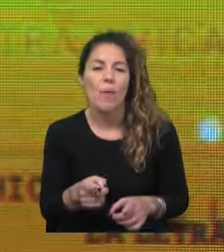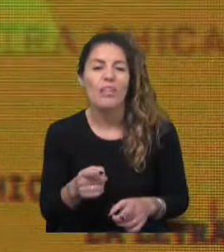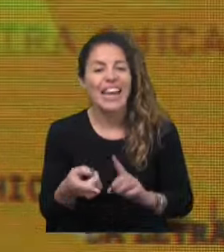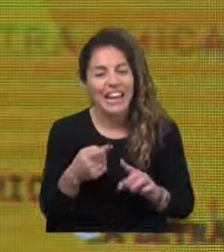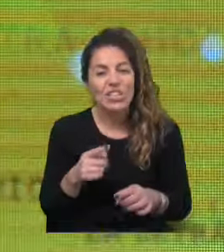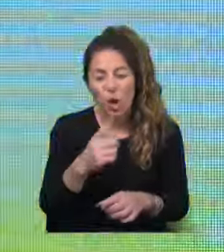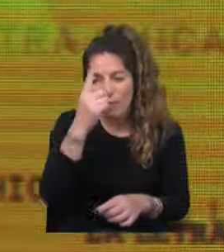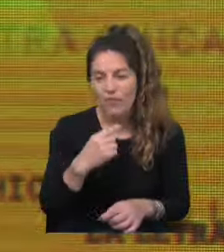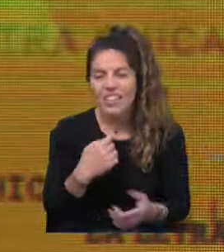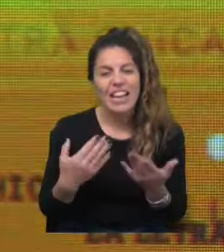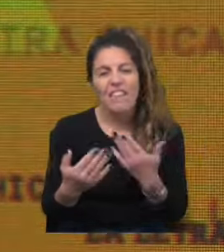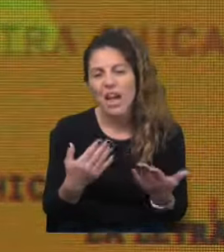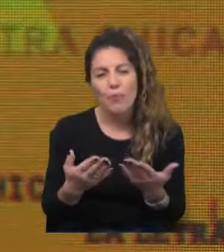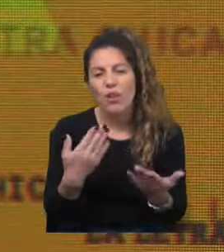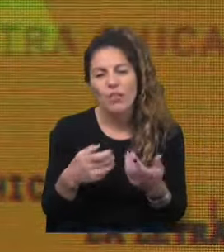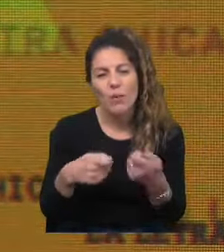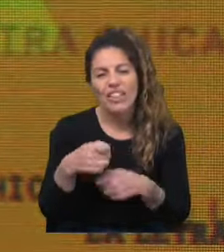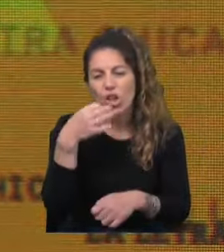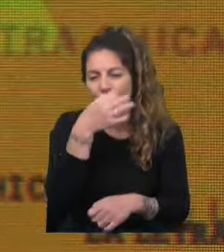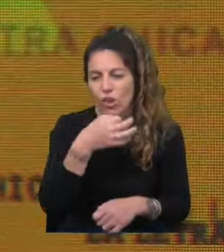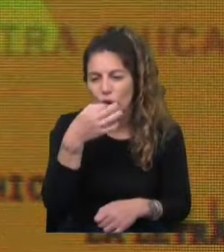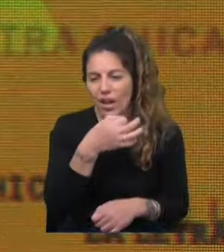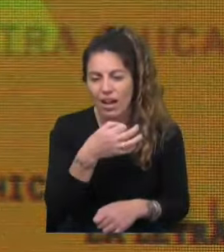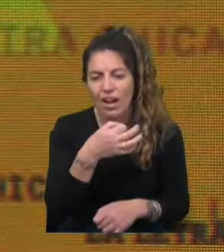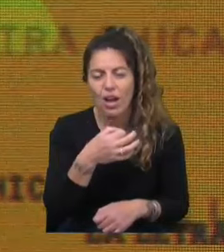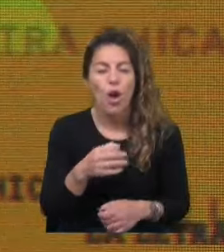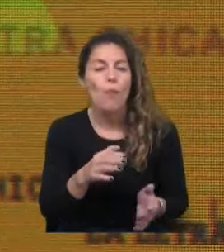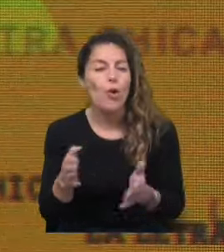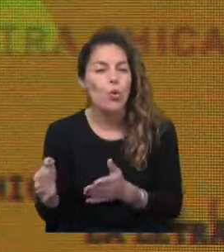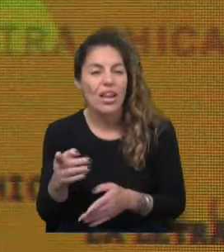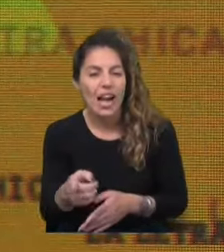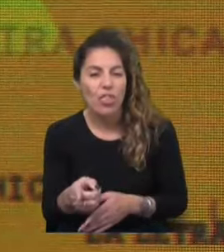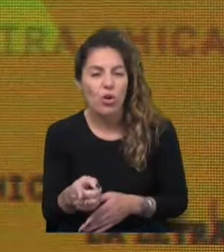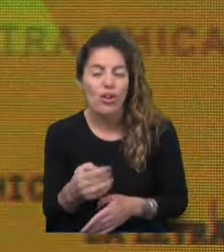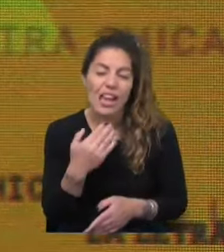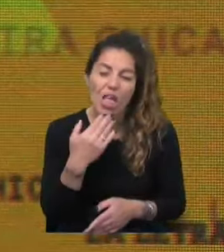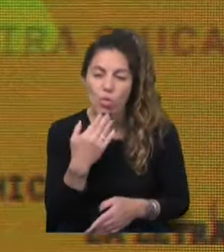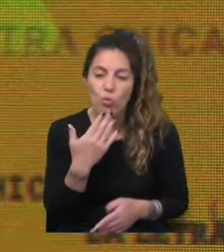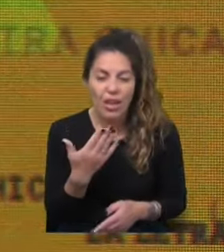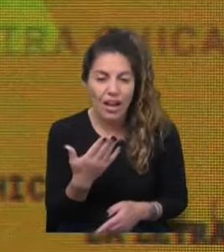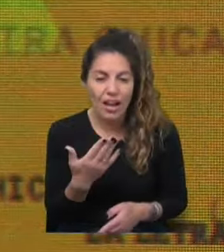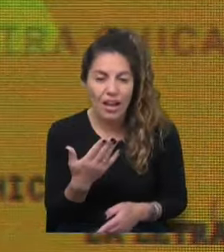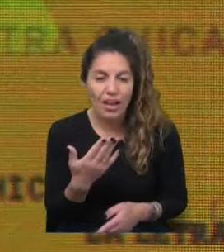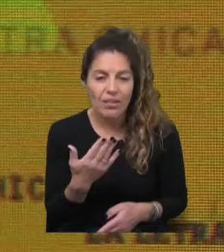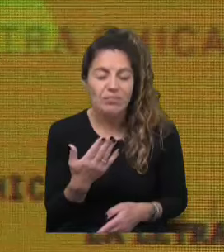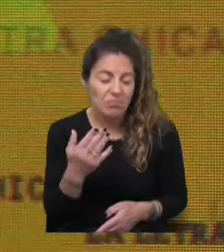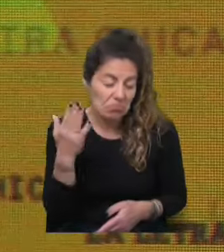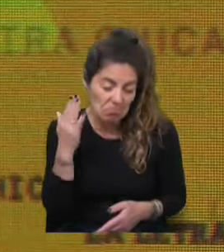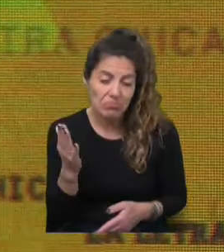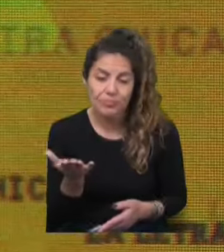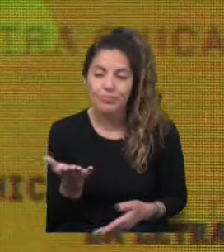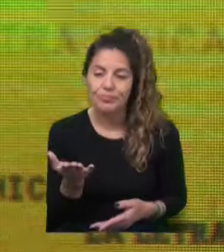perfil, de qué hablamos cuando hablamos de narcotraficantes hoy, ¿no? Por un lado tenemos como la incertidumbre a veces, o la duda, creo que razonable,